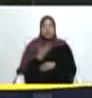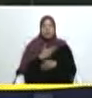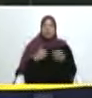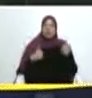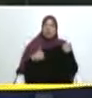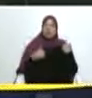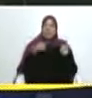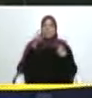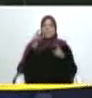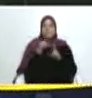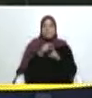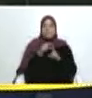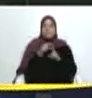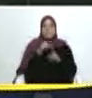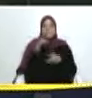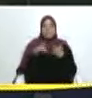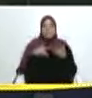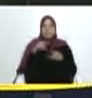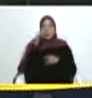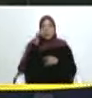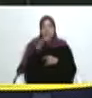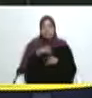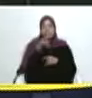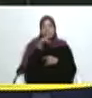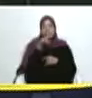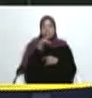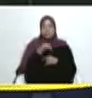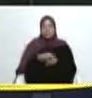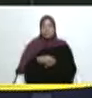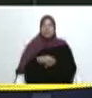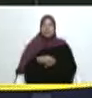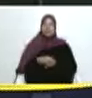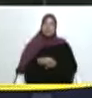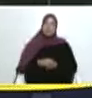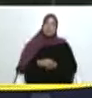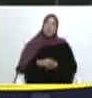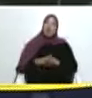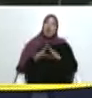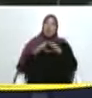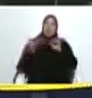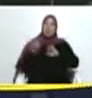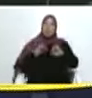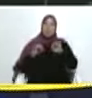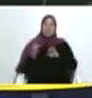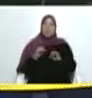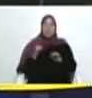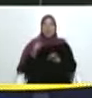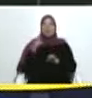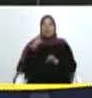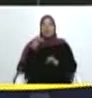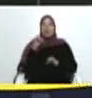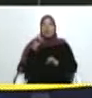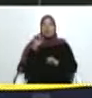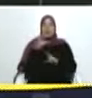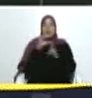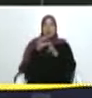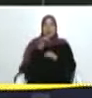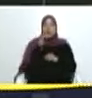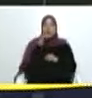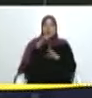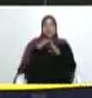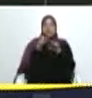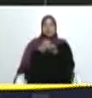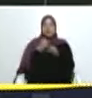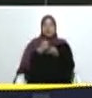la palabra a una de las voceras, aquí han estado todos los movimientos de base, los animalistas, los ecologistas, todos